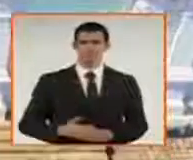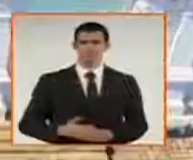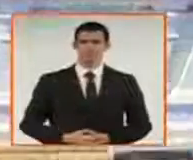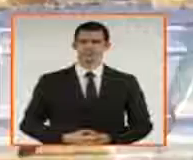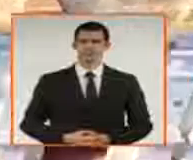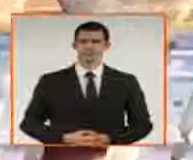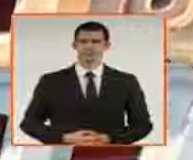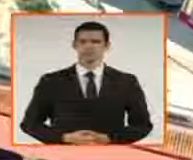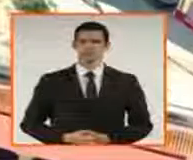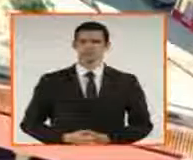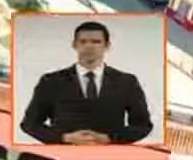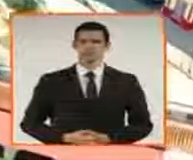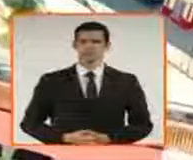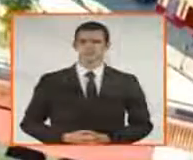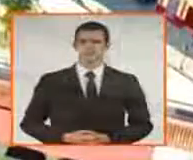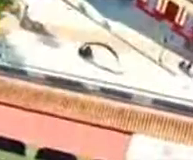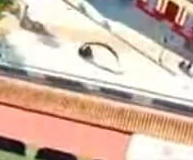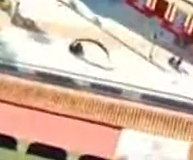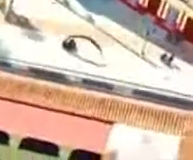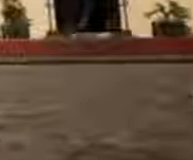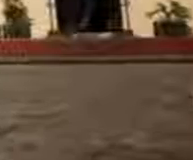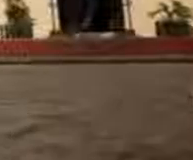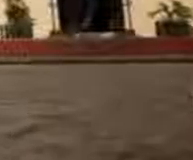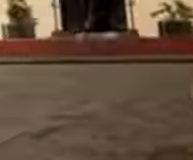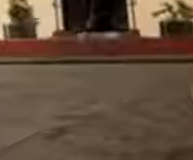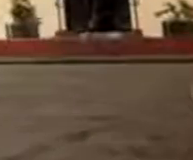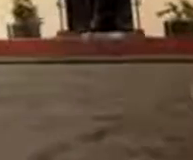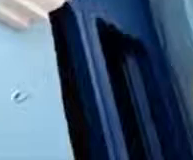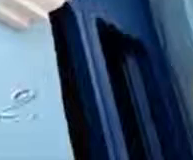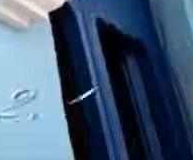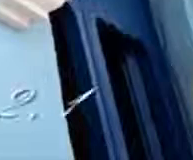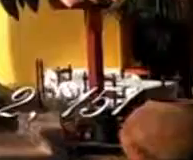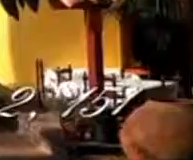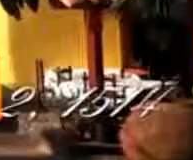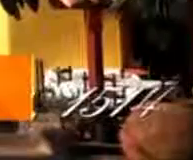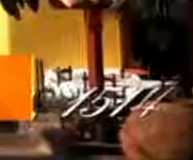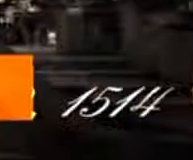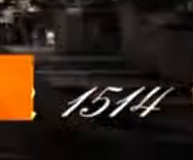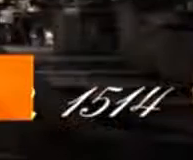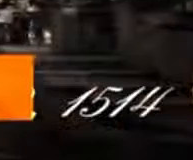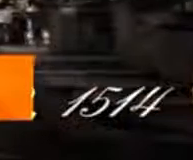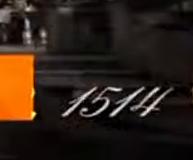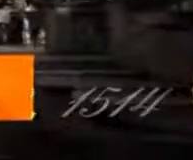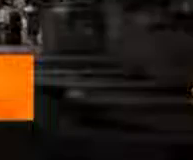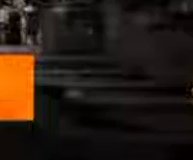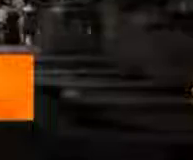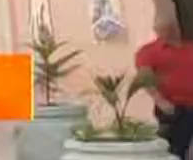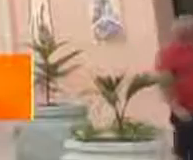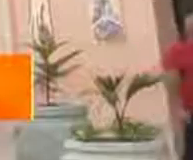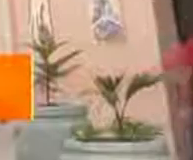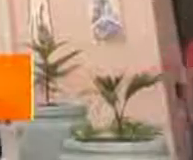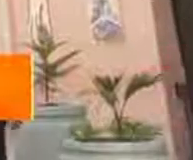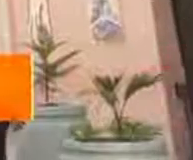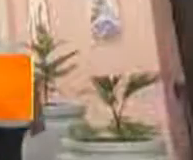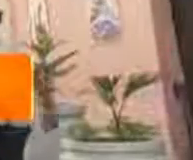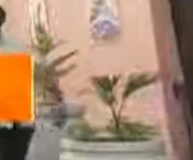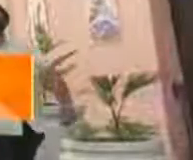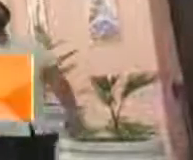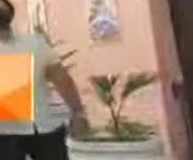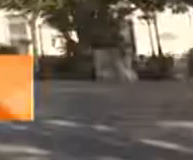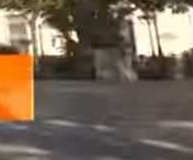Camagüey, hoy te toca celebrar tu aniversario.